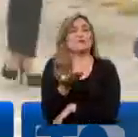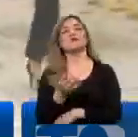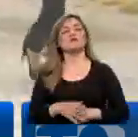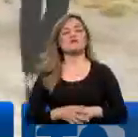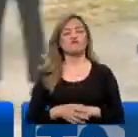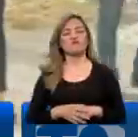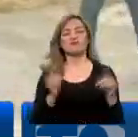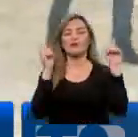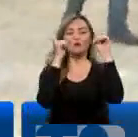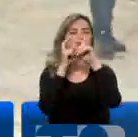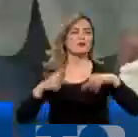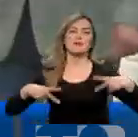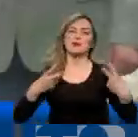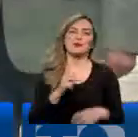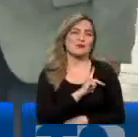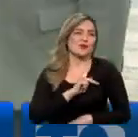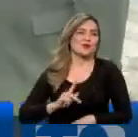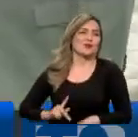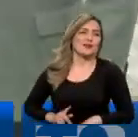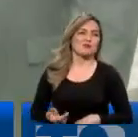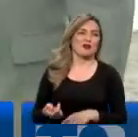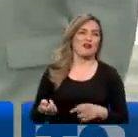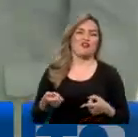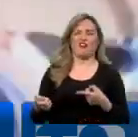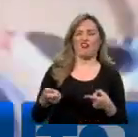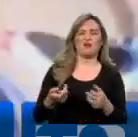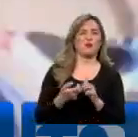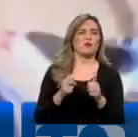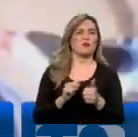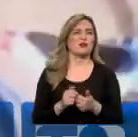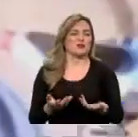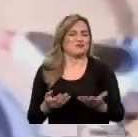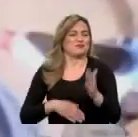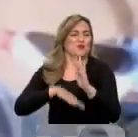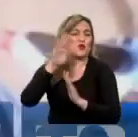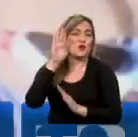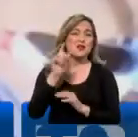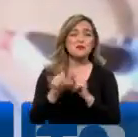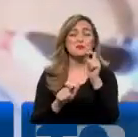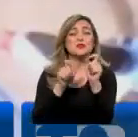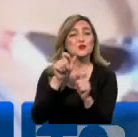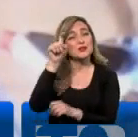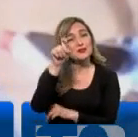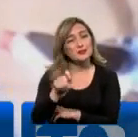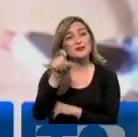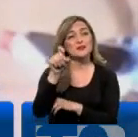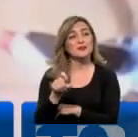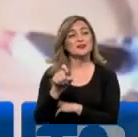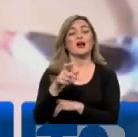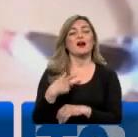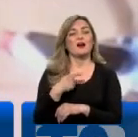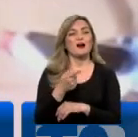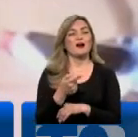muchas complicaciones en su vida personal, como para debatir sobre esto. Básicamente la mayoría, la gran mayoría, es la gente